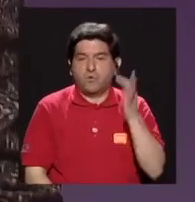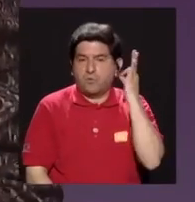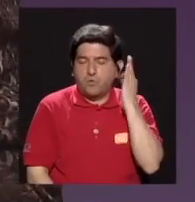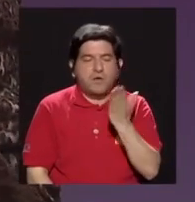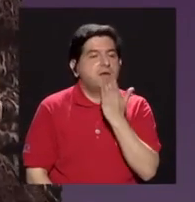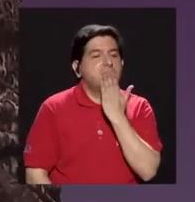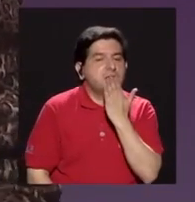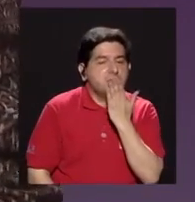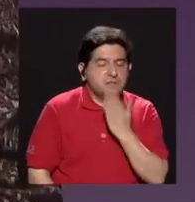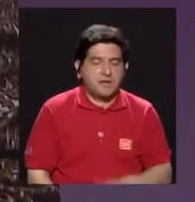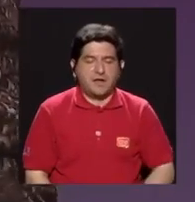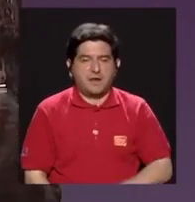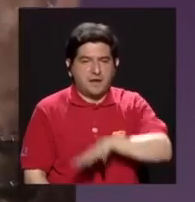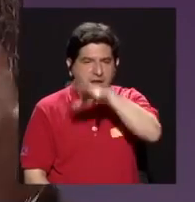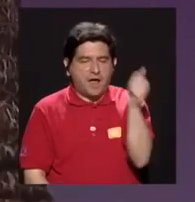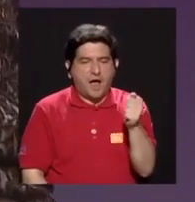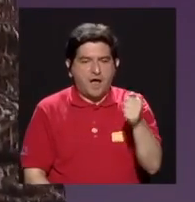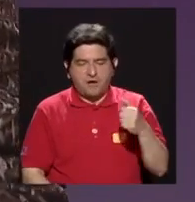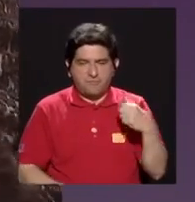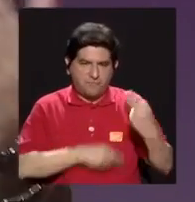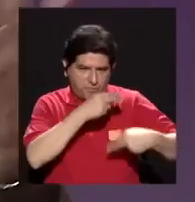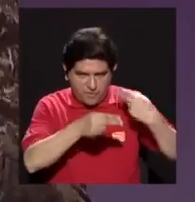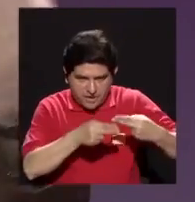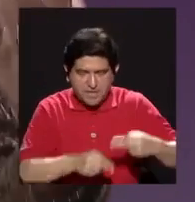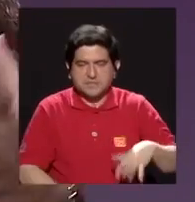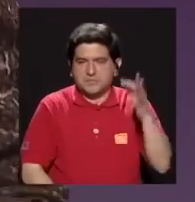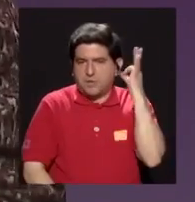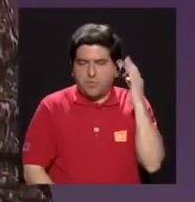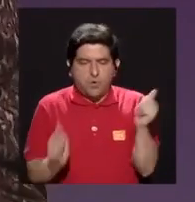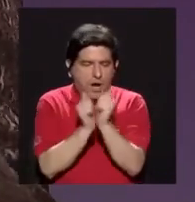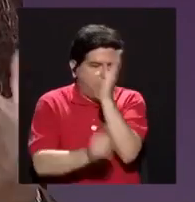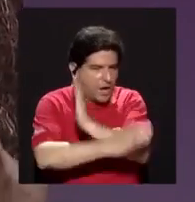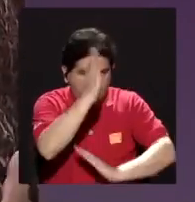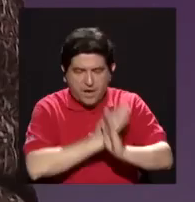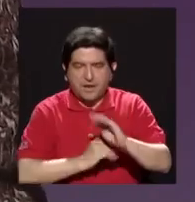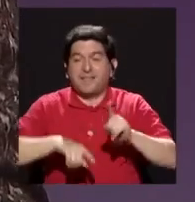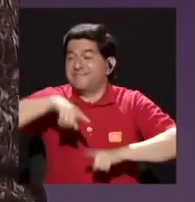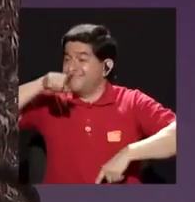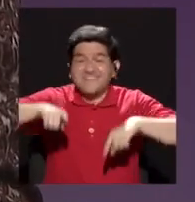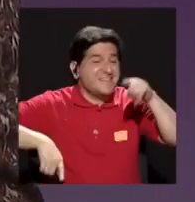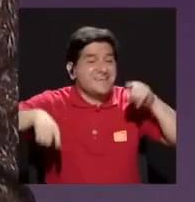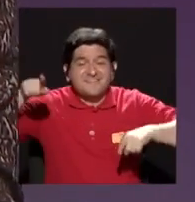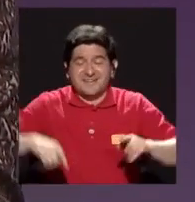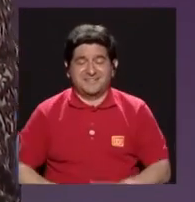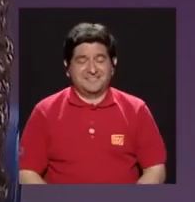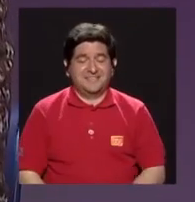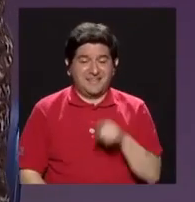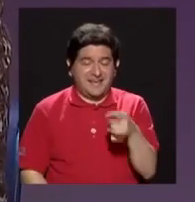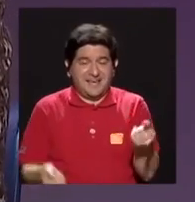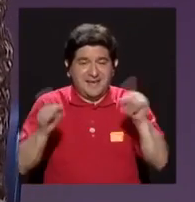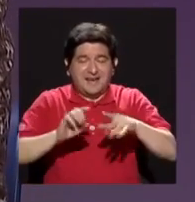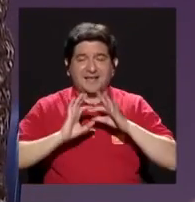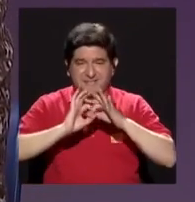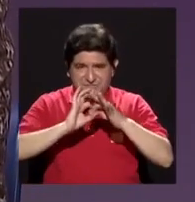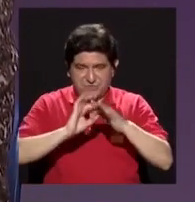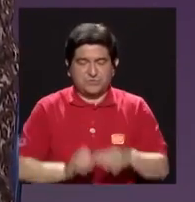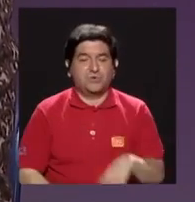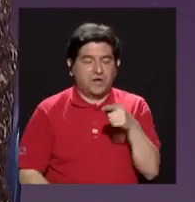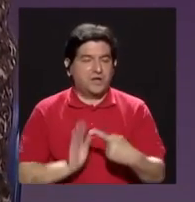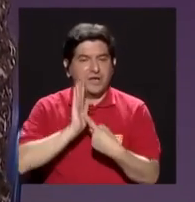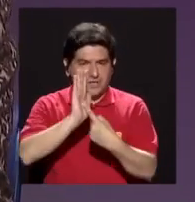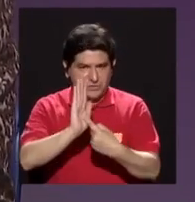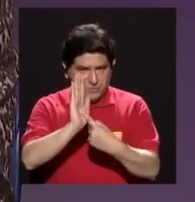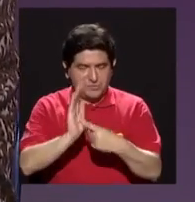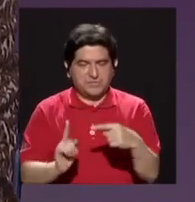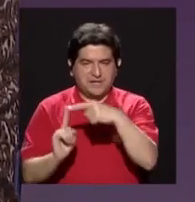la mujer afro costarricense de la mujer con discapacidad en fin de la diversidad sexual eso te queremos visualizarlo